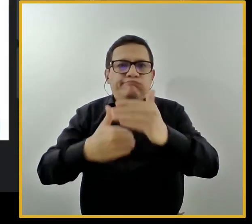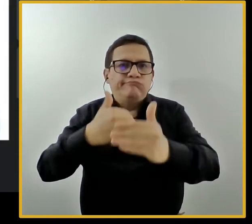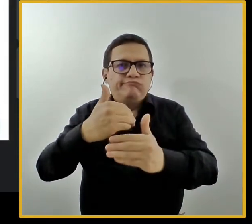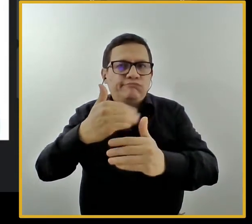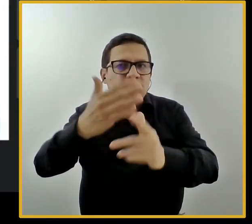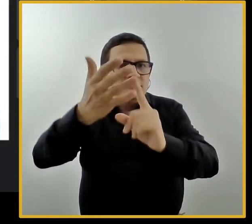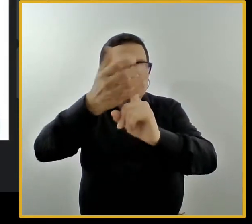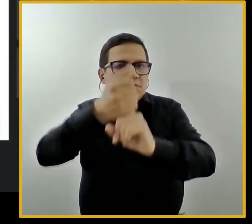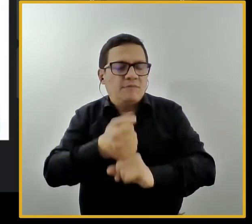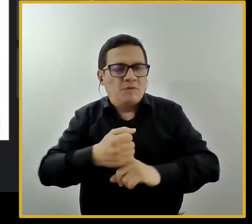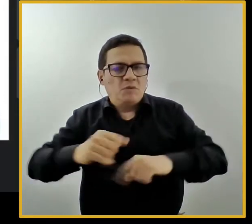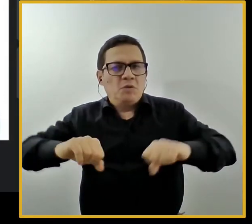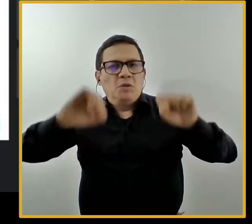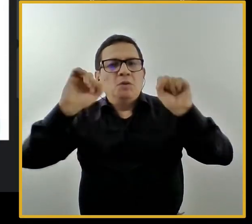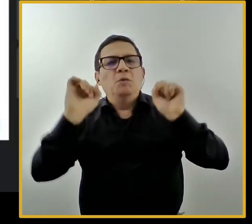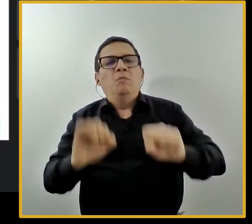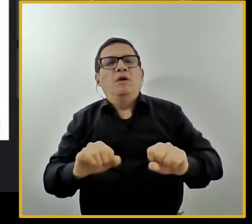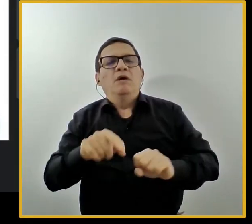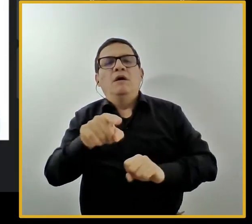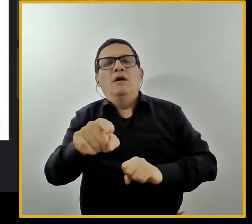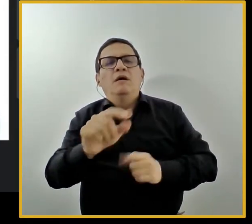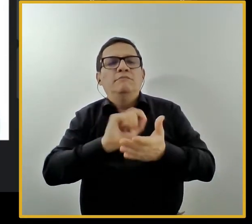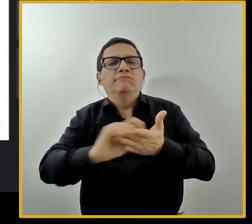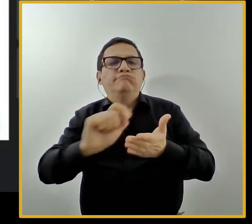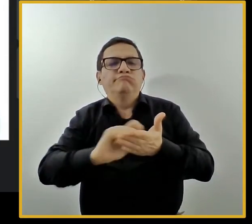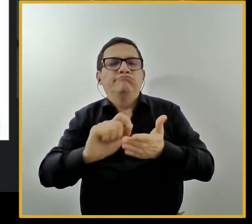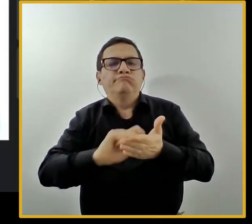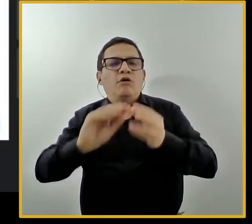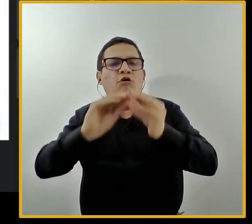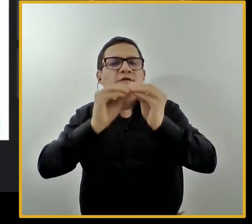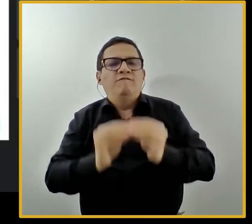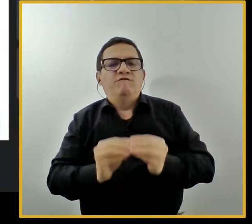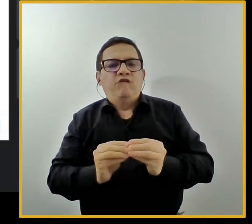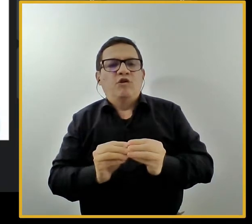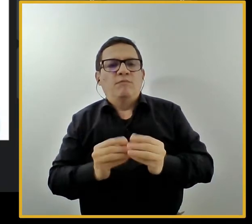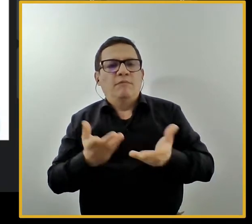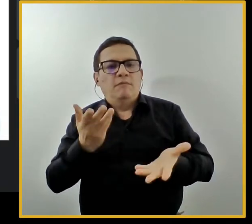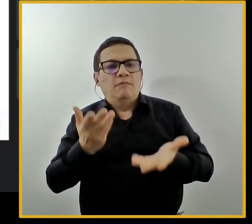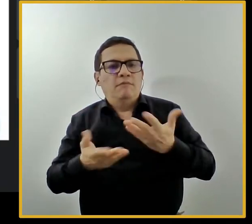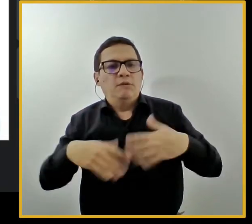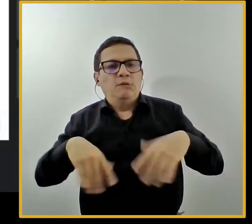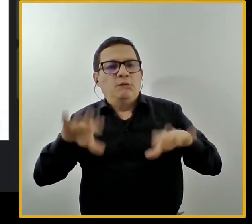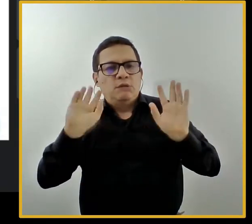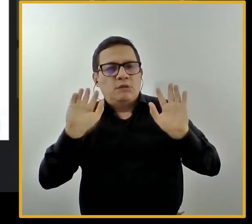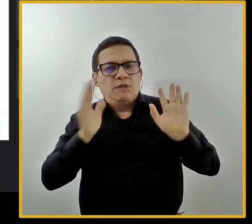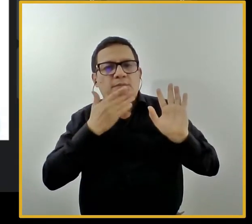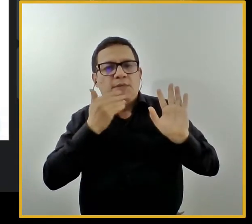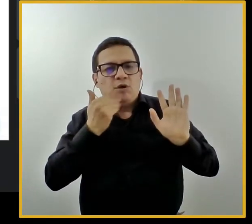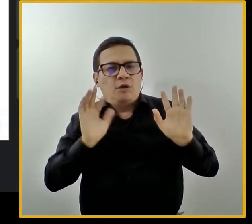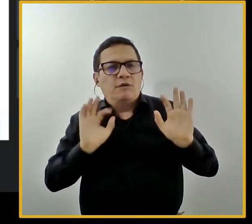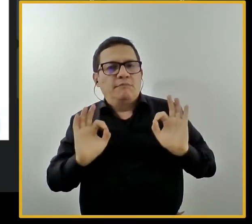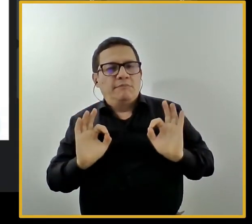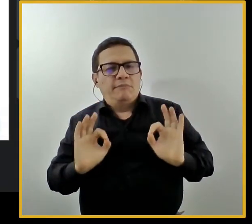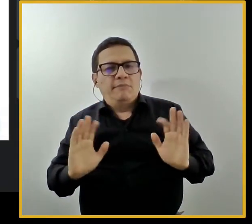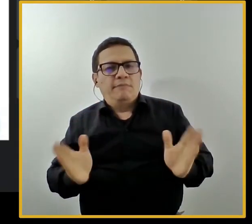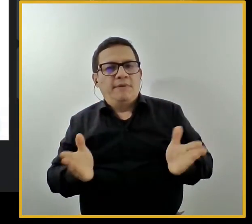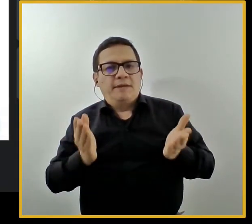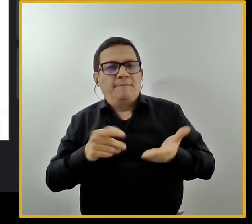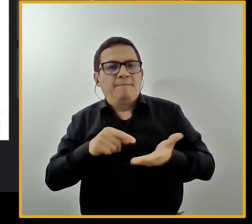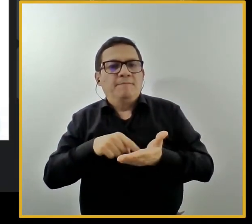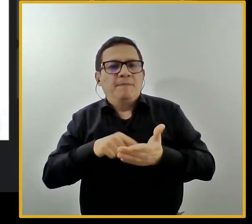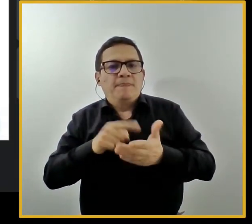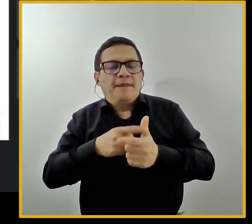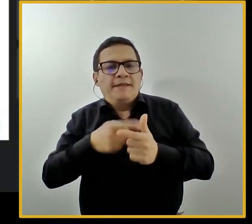manera que pueda escribirlo de una forma mucho mejor, ¿sí?